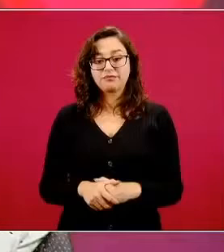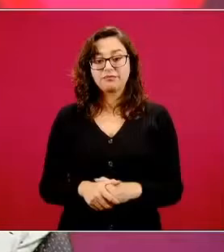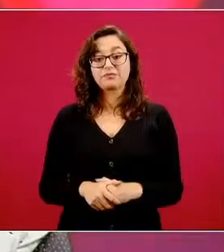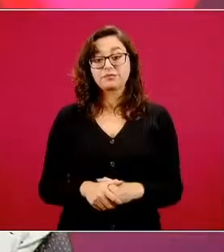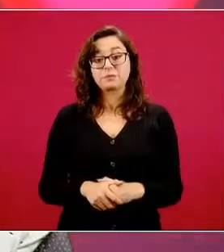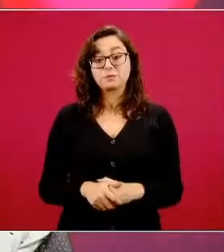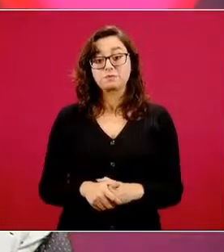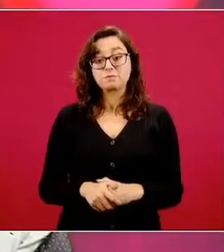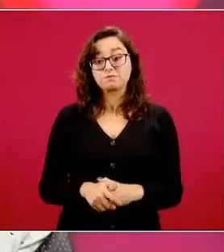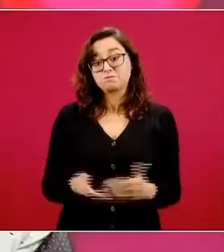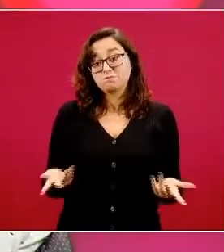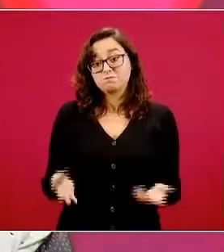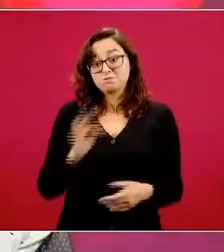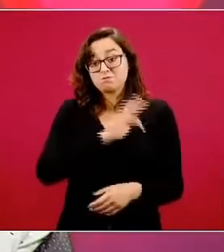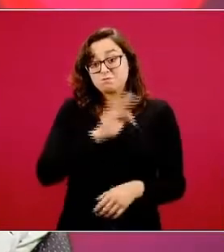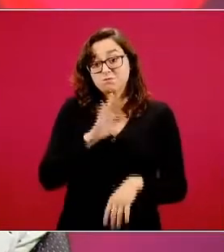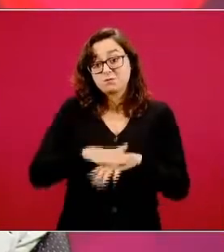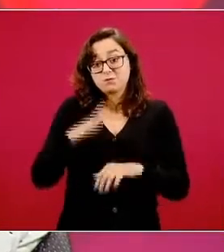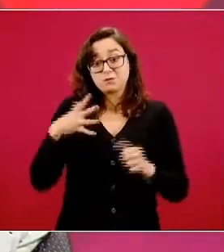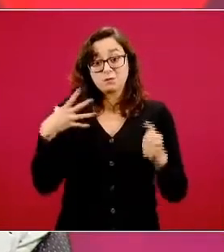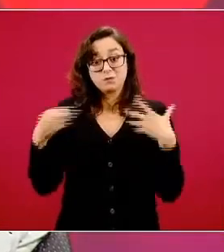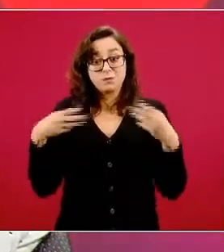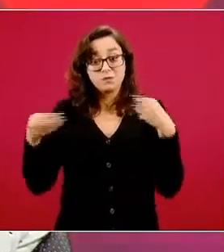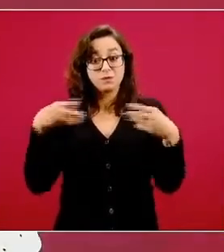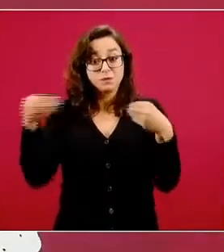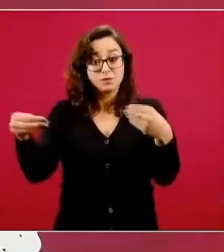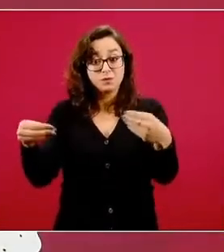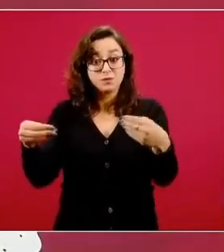sí puede tener un efecto